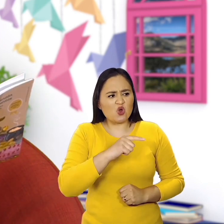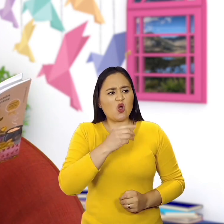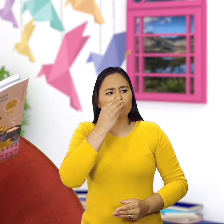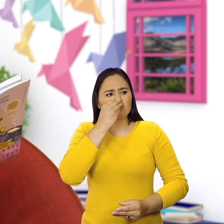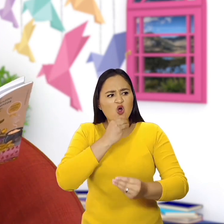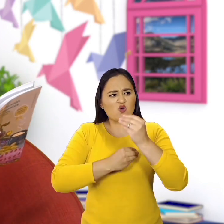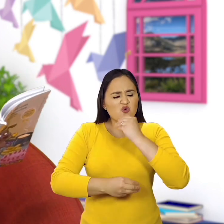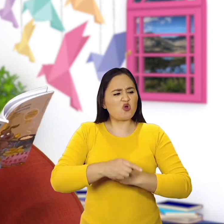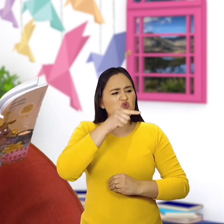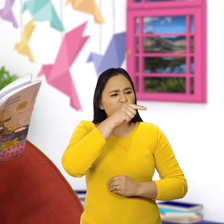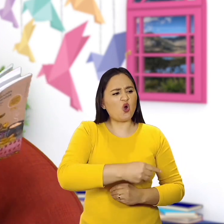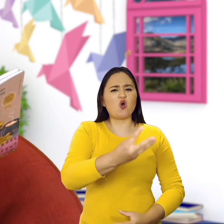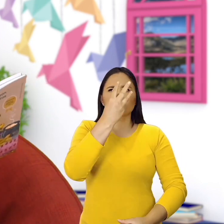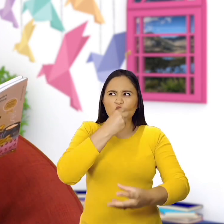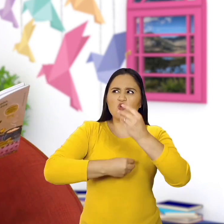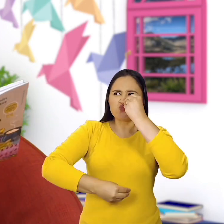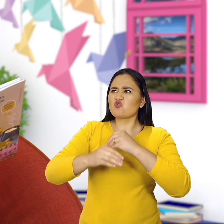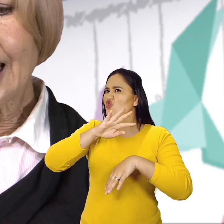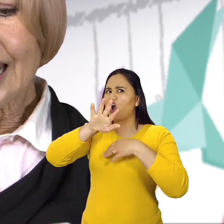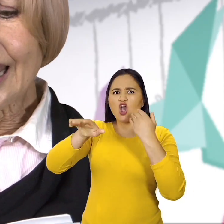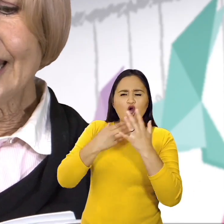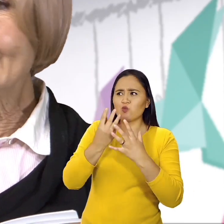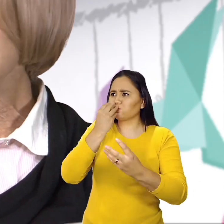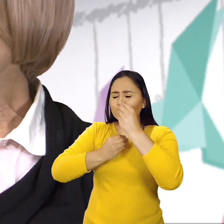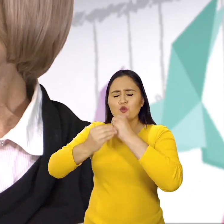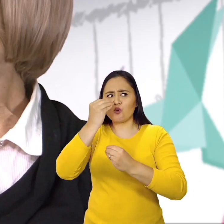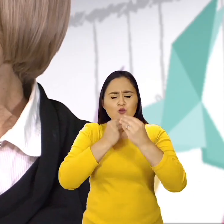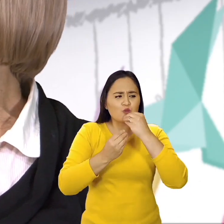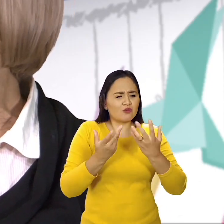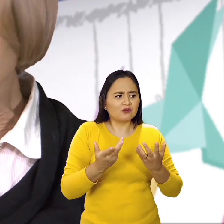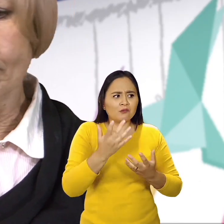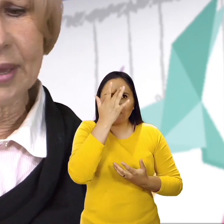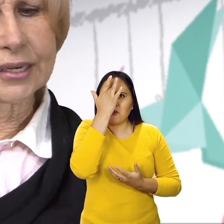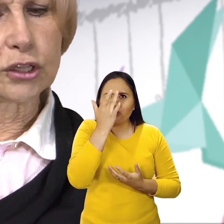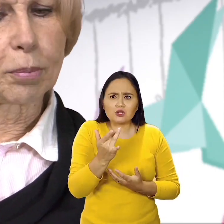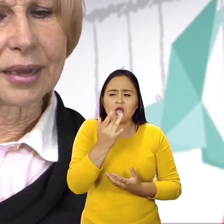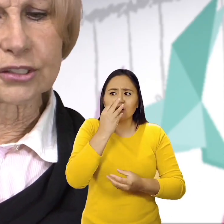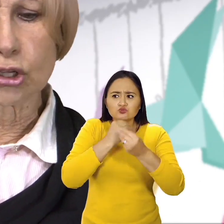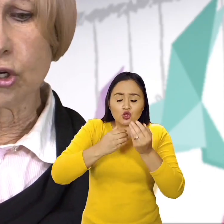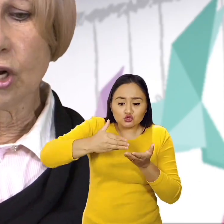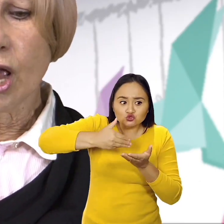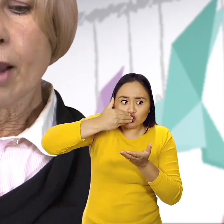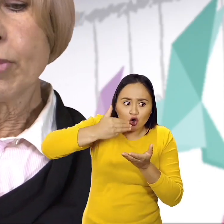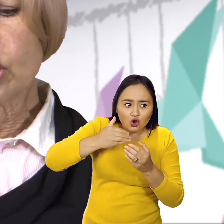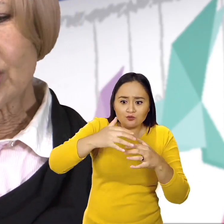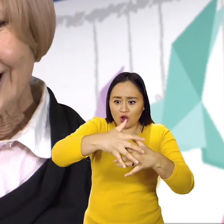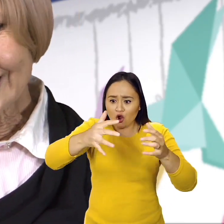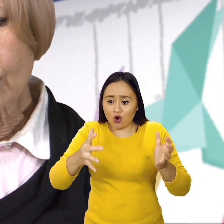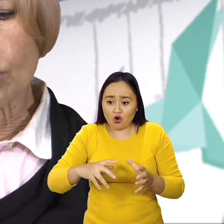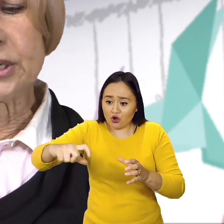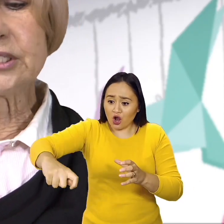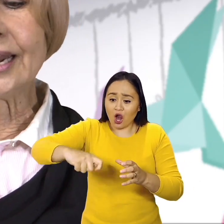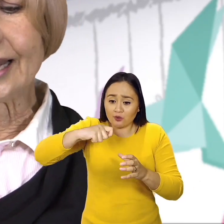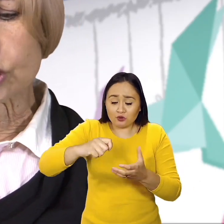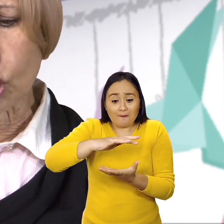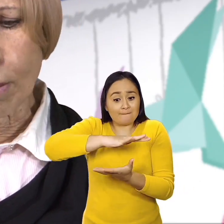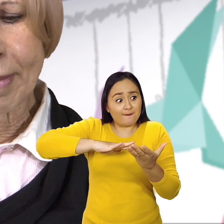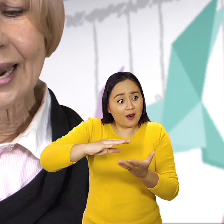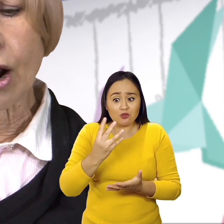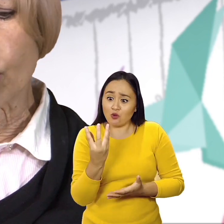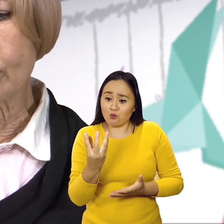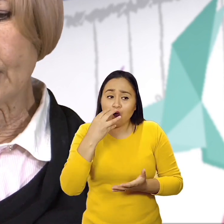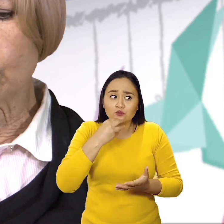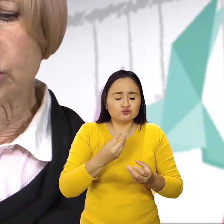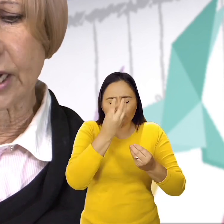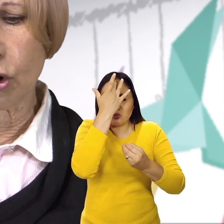que se había tragado Perrito Panzón. «Eres un tragón, Perrito Panzón. ¿Por qué te comiste la